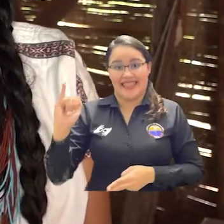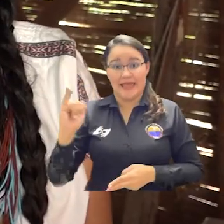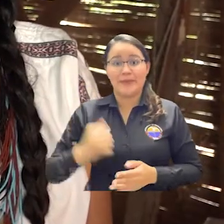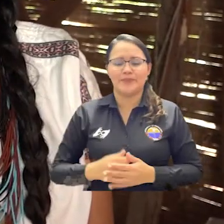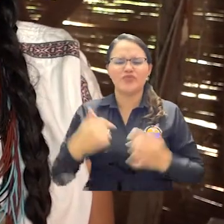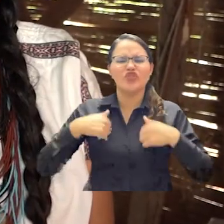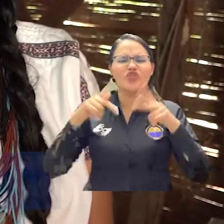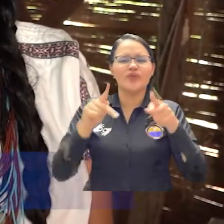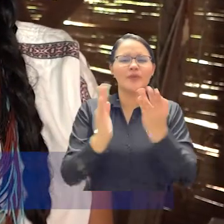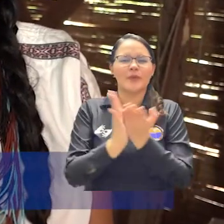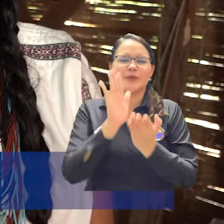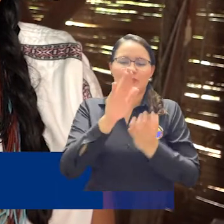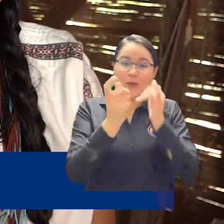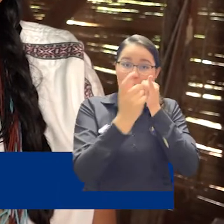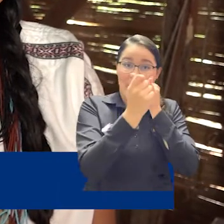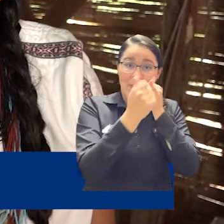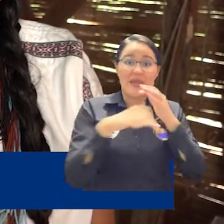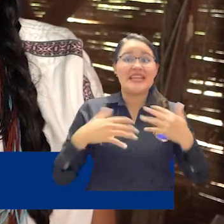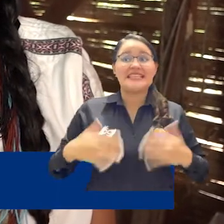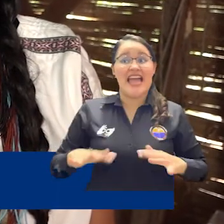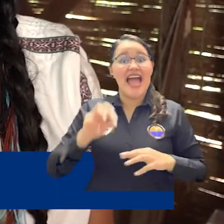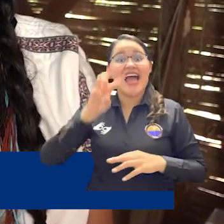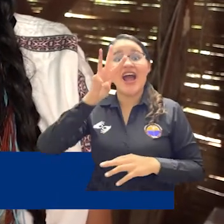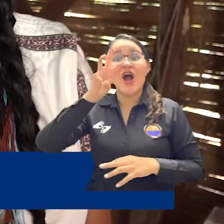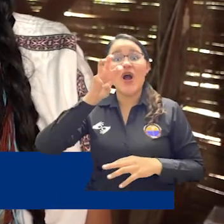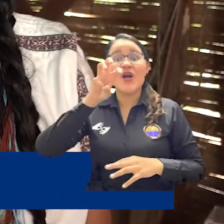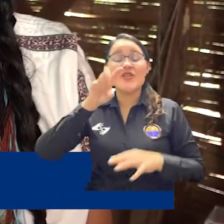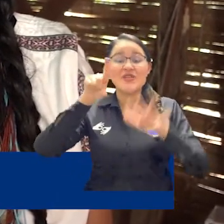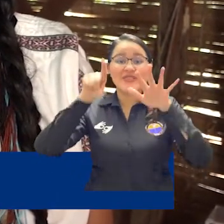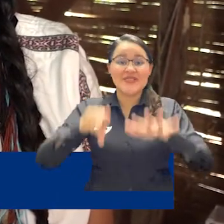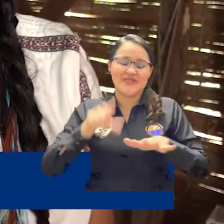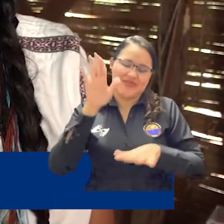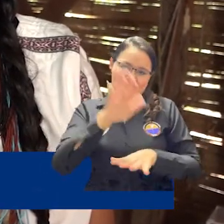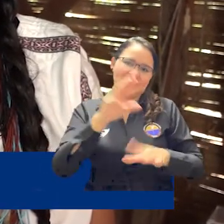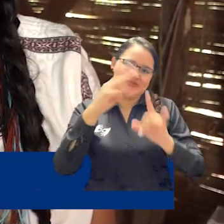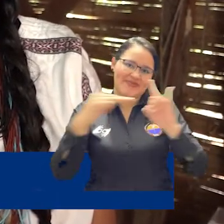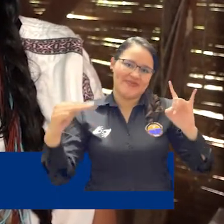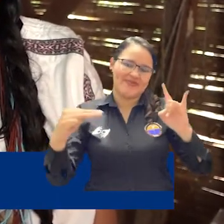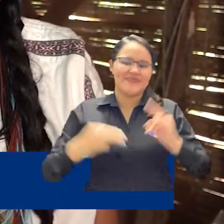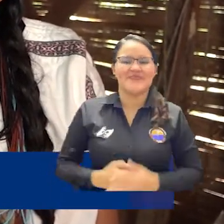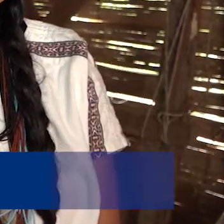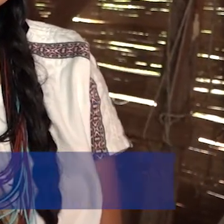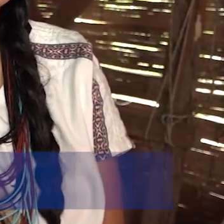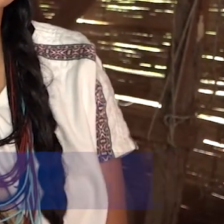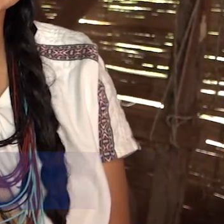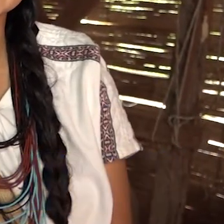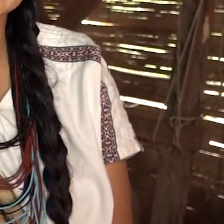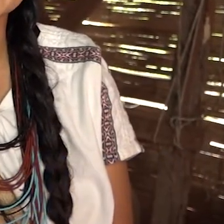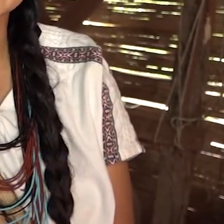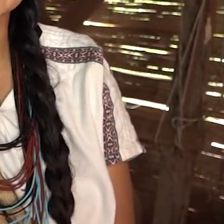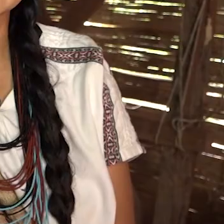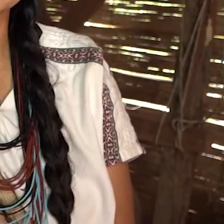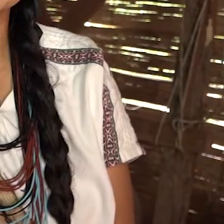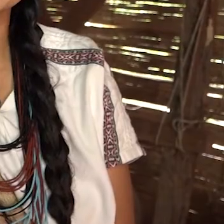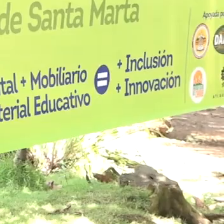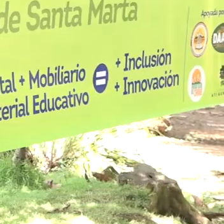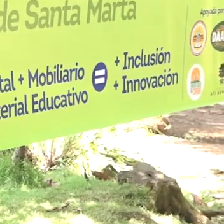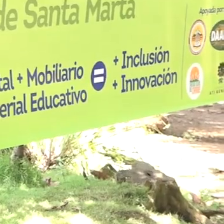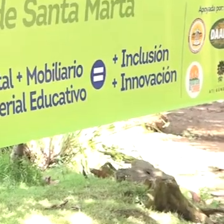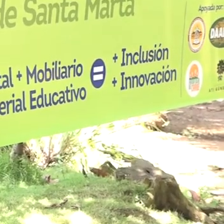Mi nombre es Ati Gundiva Villafaña Mejía, soy estudiante de Economía de octavo semestre en la Universidad del